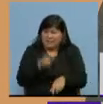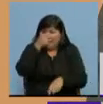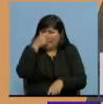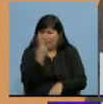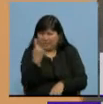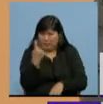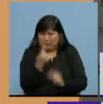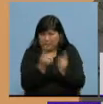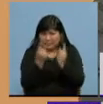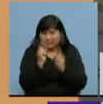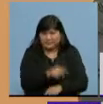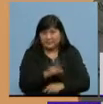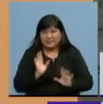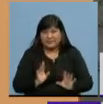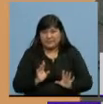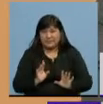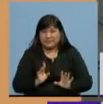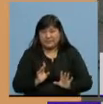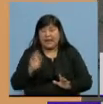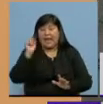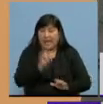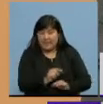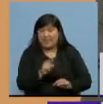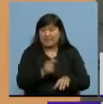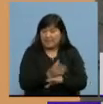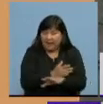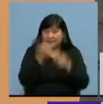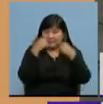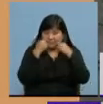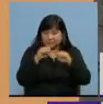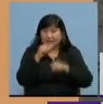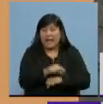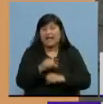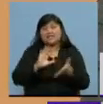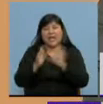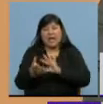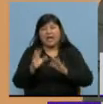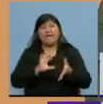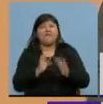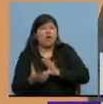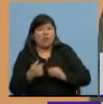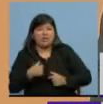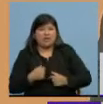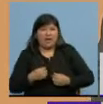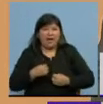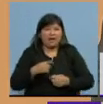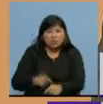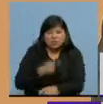ese entrenamiento creo que lo que hay que buscar es lograr un auto que tenga buen ritmo, porque va a ser una